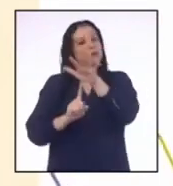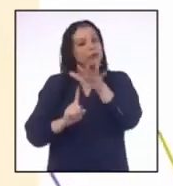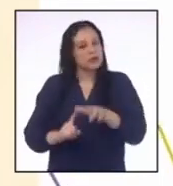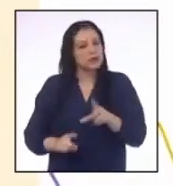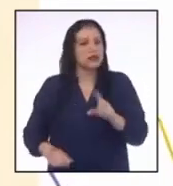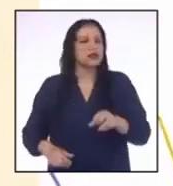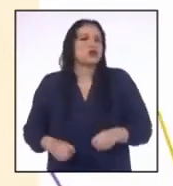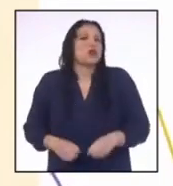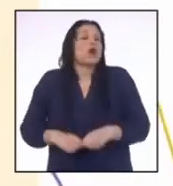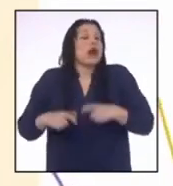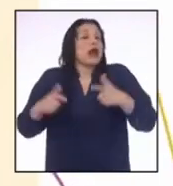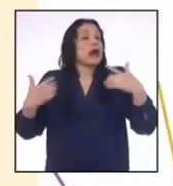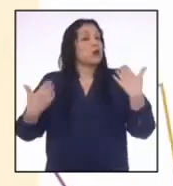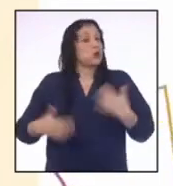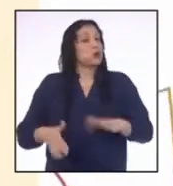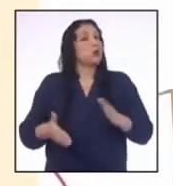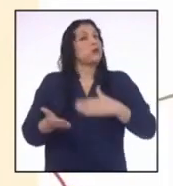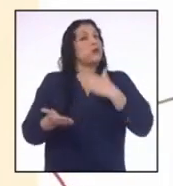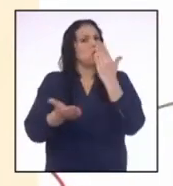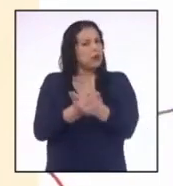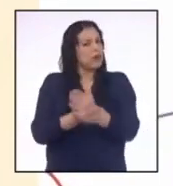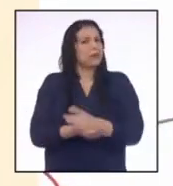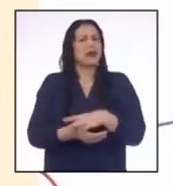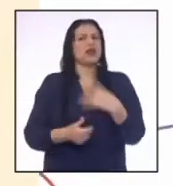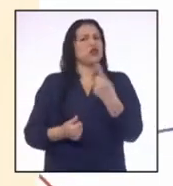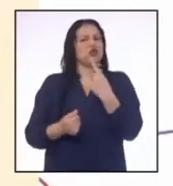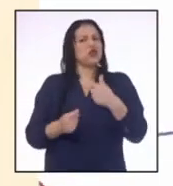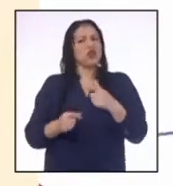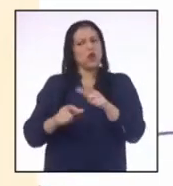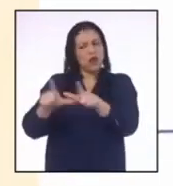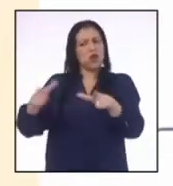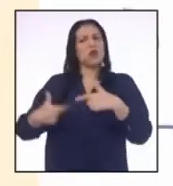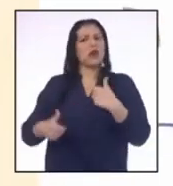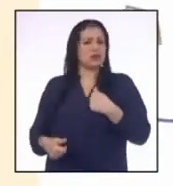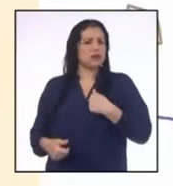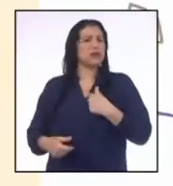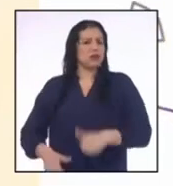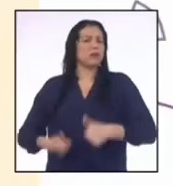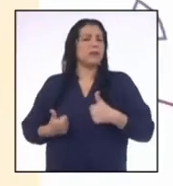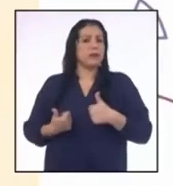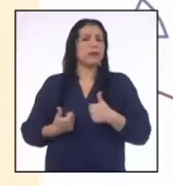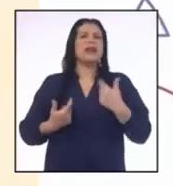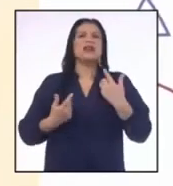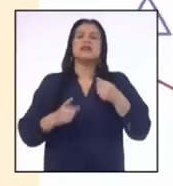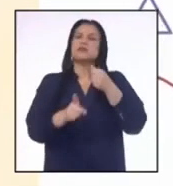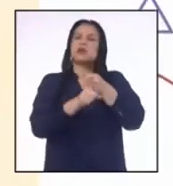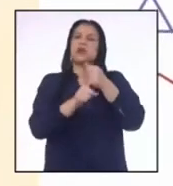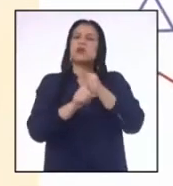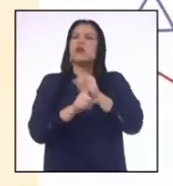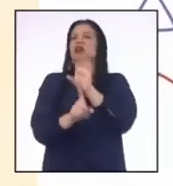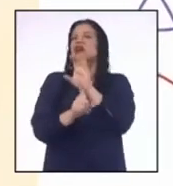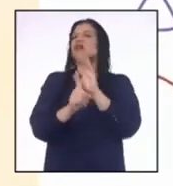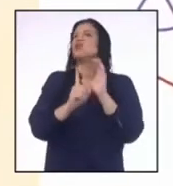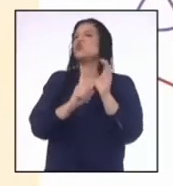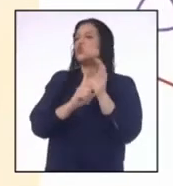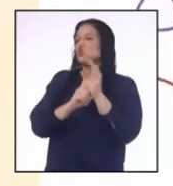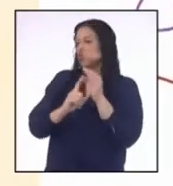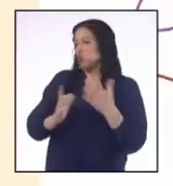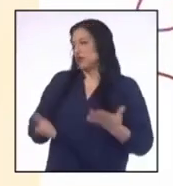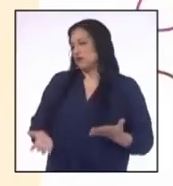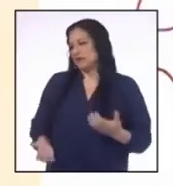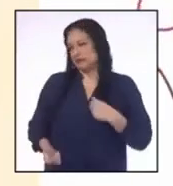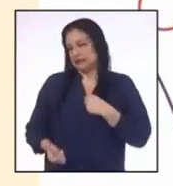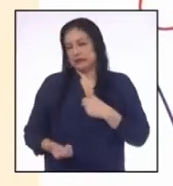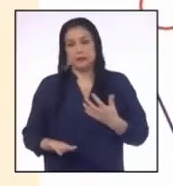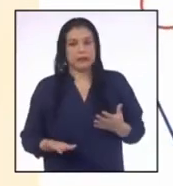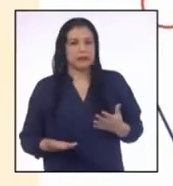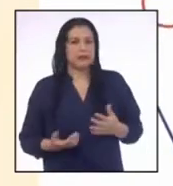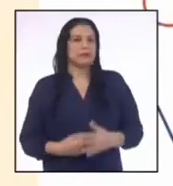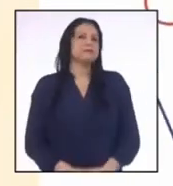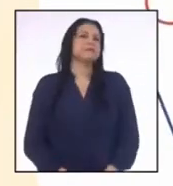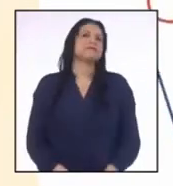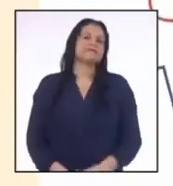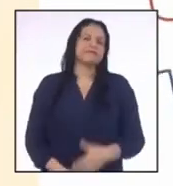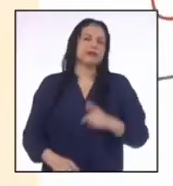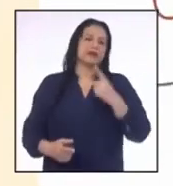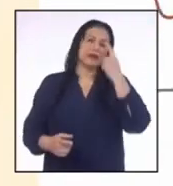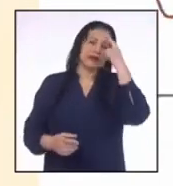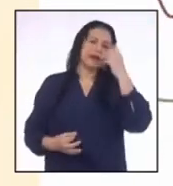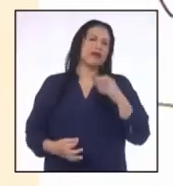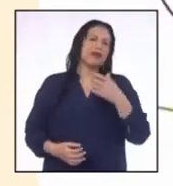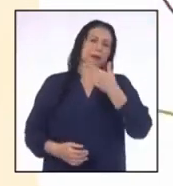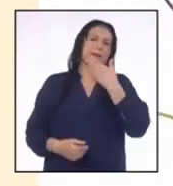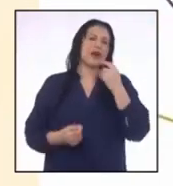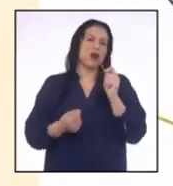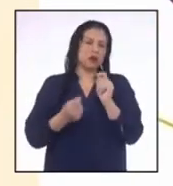un gran problema que va más allá de tu localidad. Forma parte de la cultura misma de las personas. Mucho mejor,